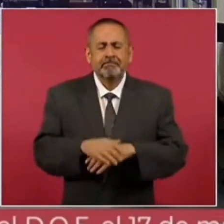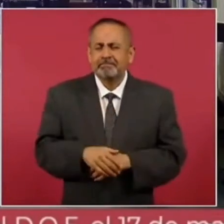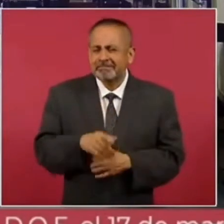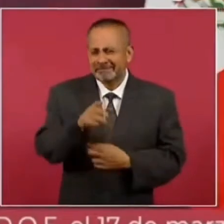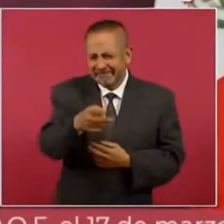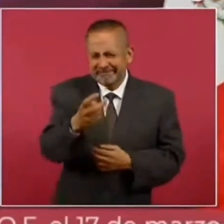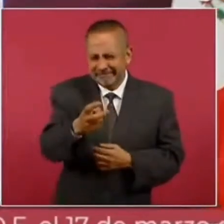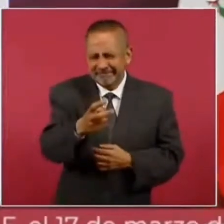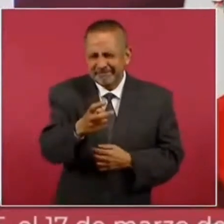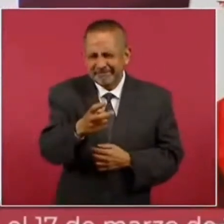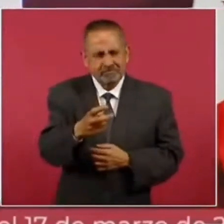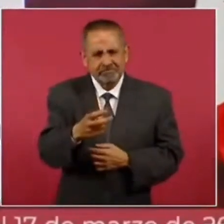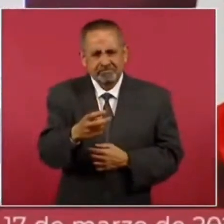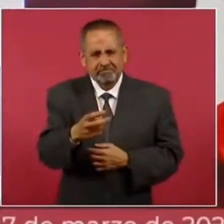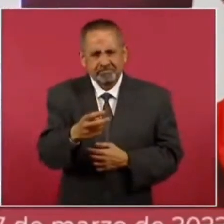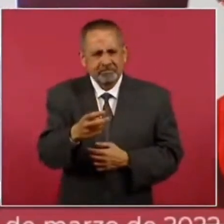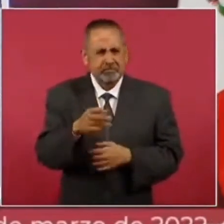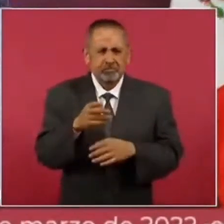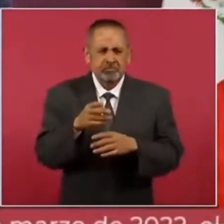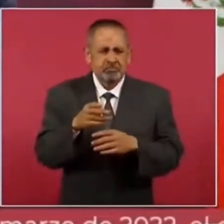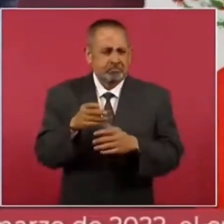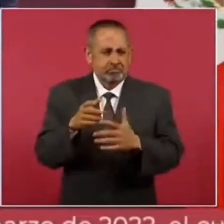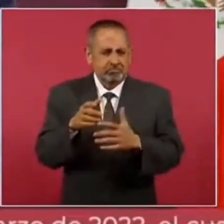Sí, era algo así.